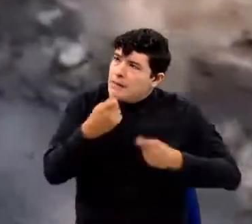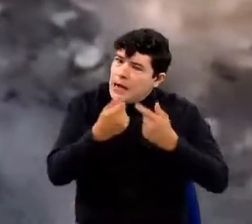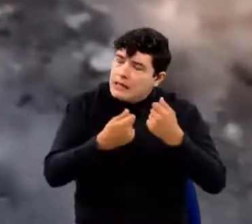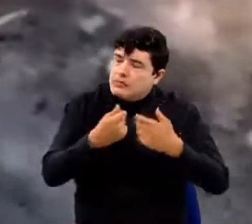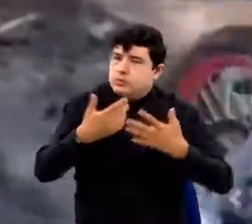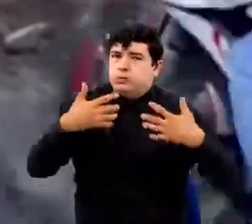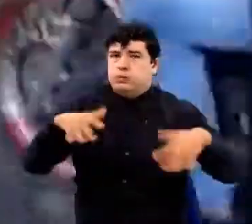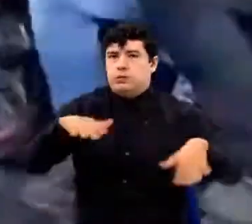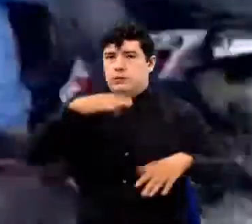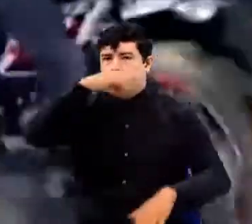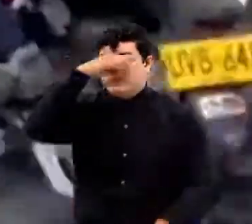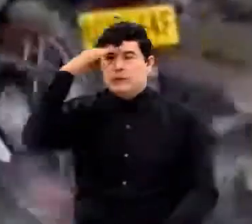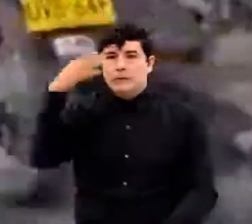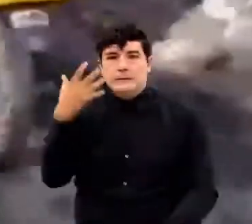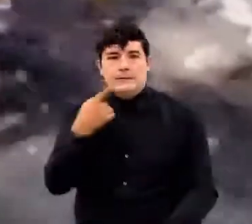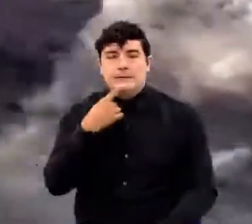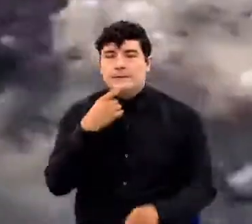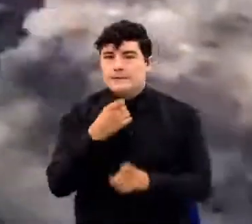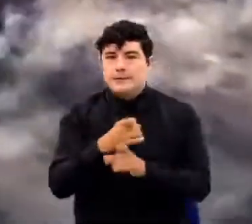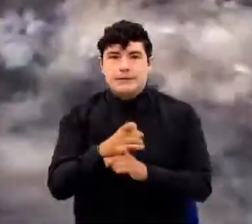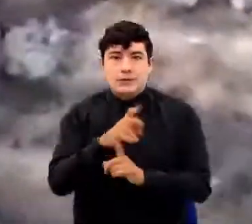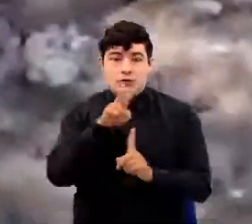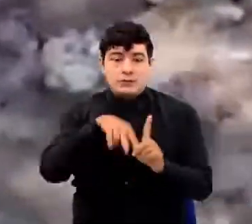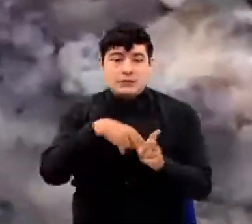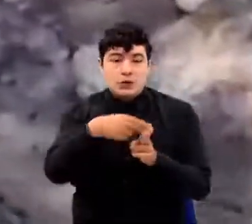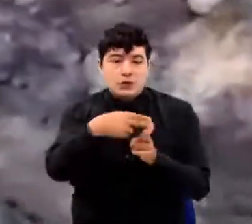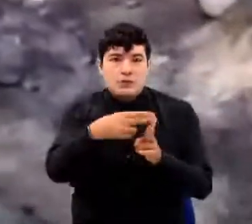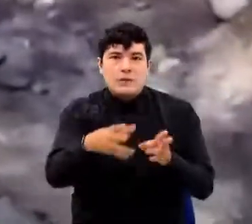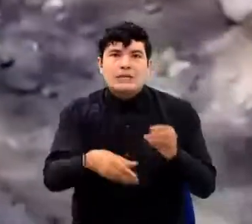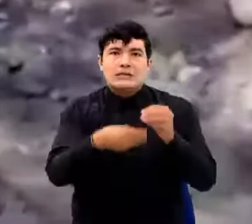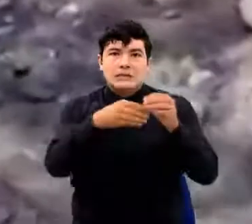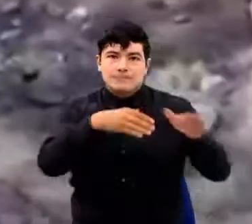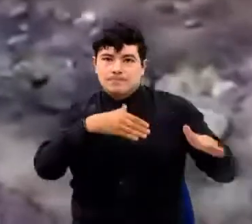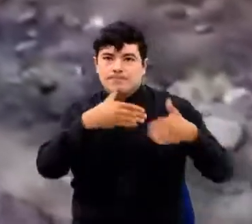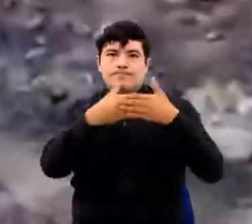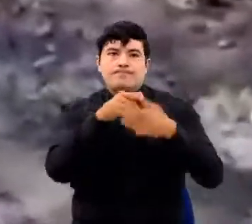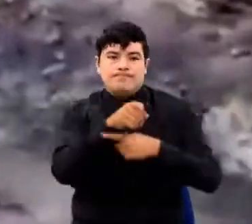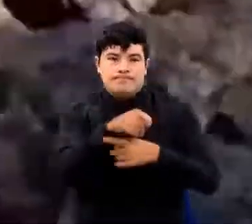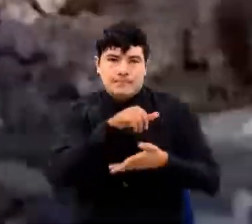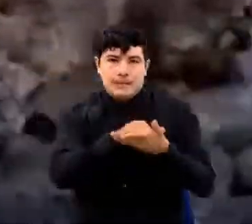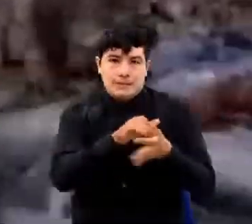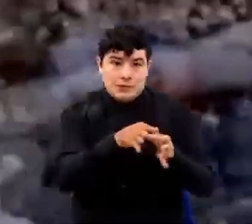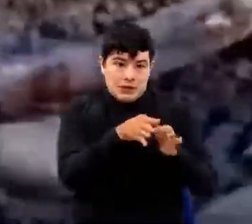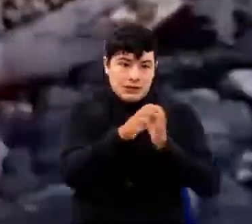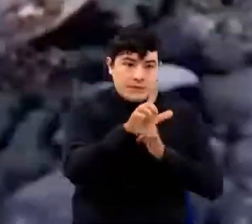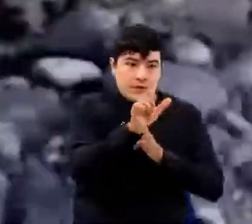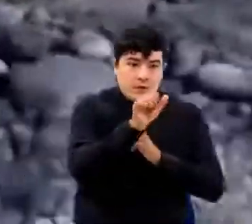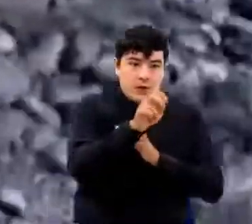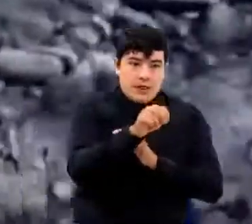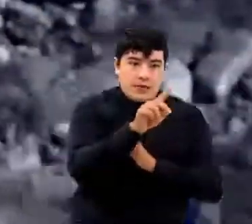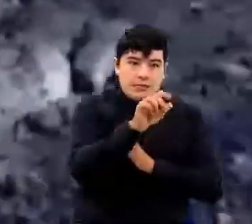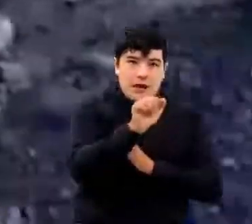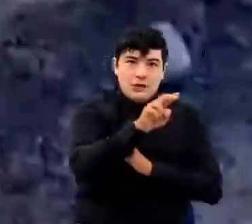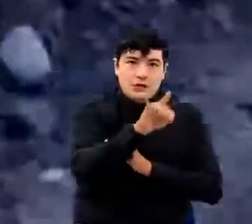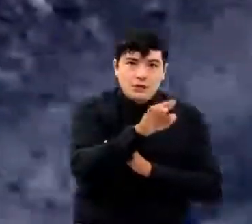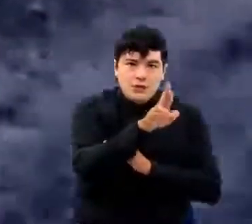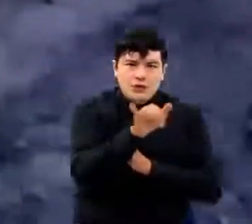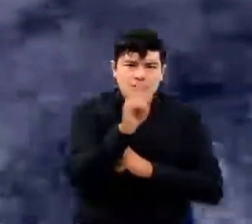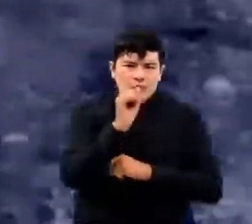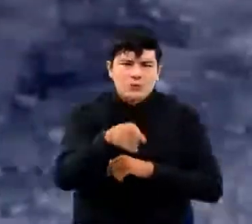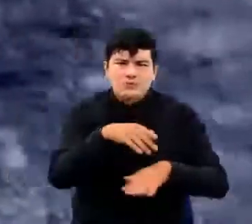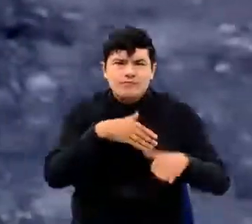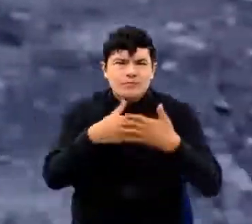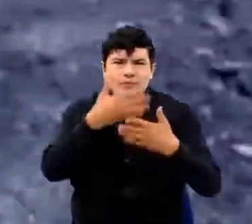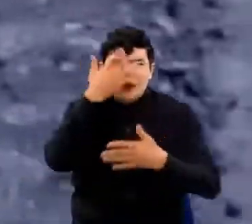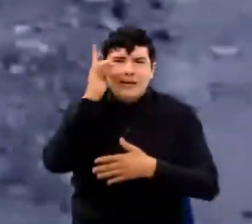2 meses más permanecerá cerrada la transversal del Carare a su paso por el municipio de Landázuri, debido a los derrumbes que se presentan